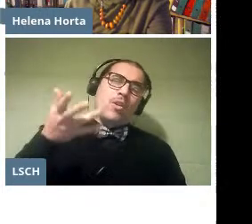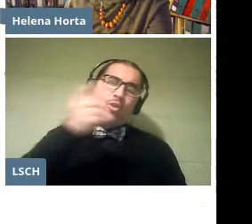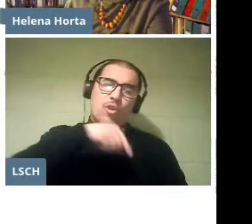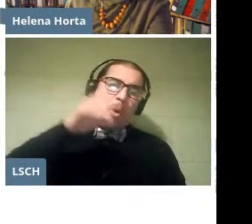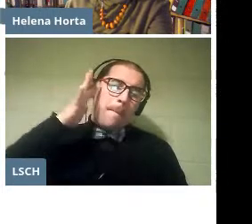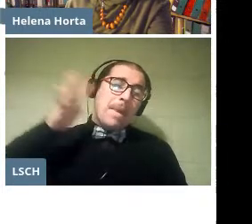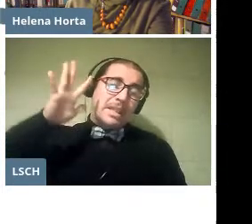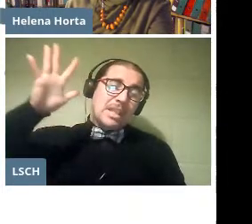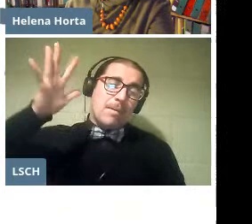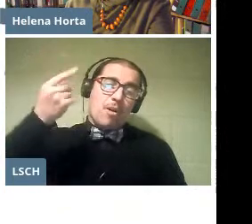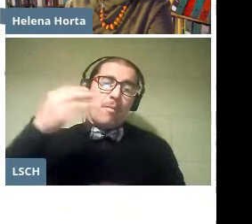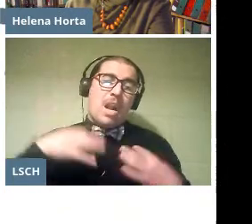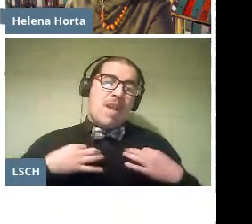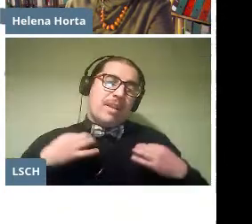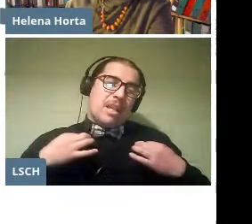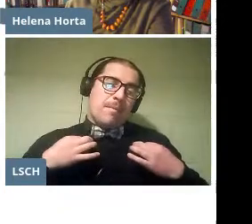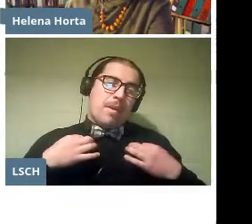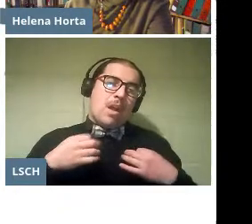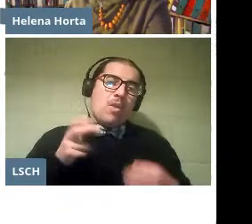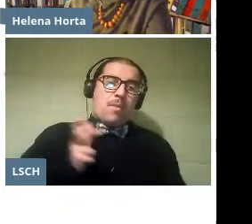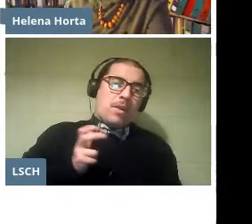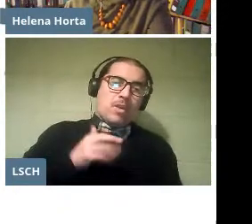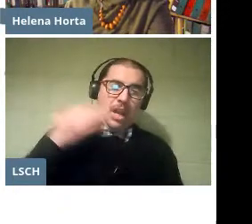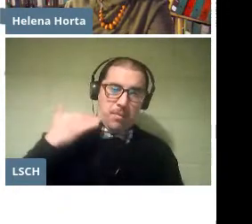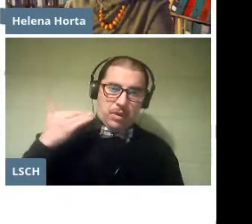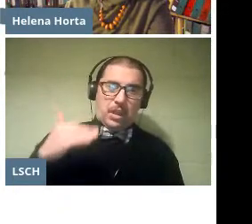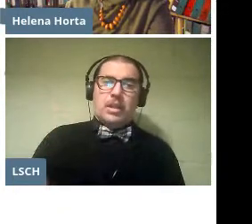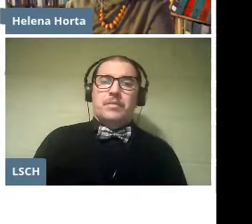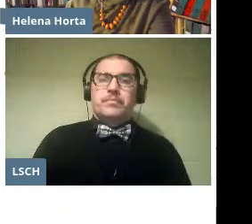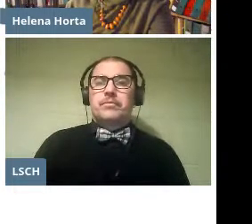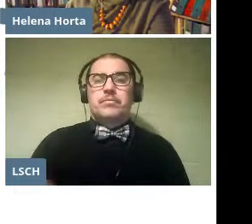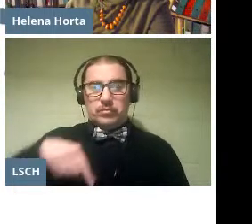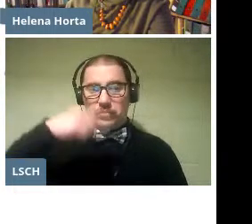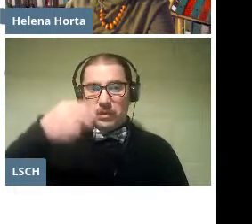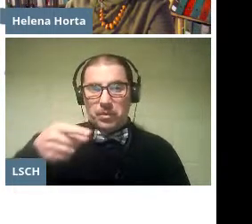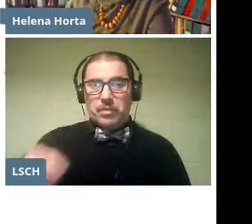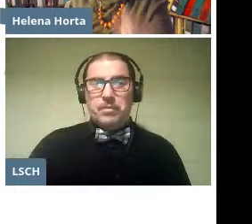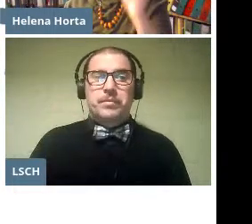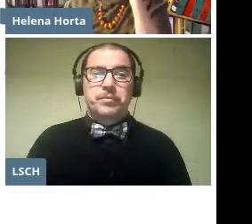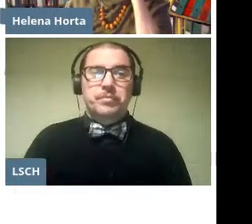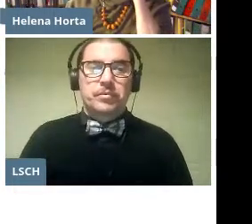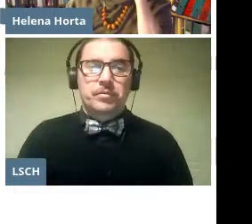la vestimenta de un señor importante. La próxima, por favor.